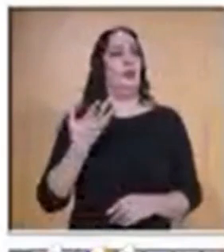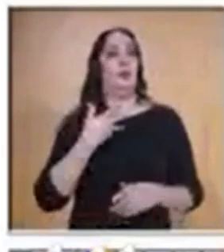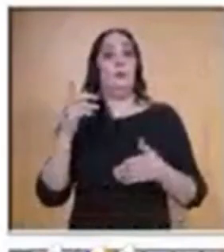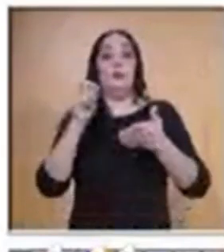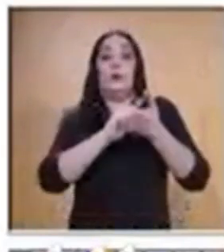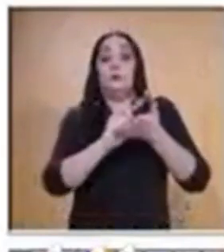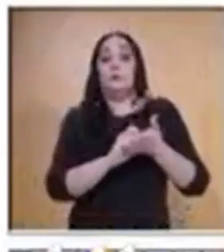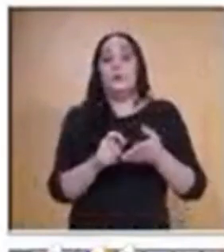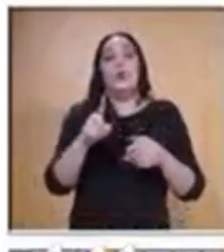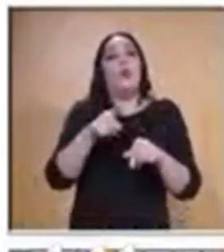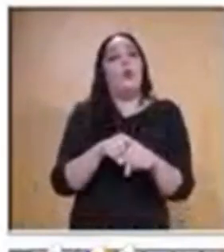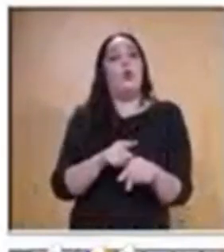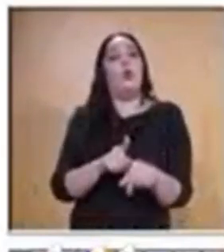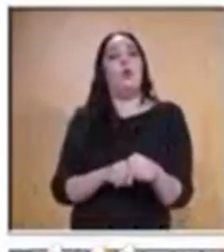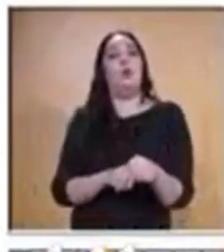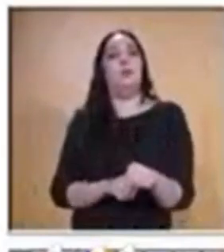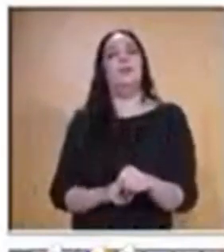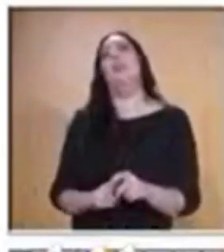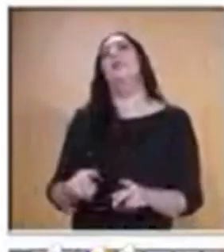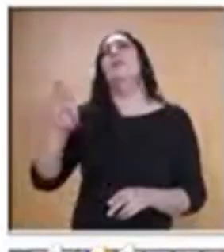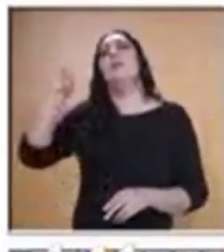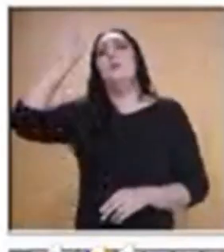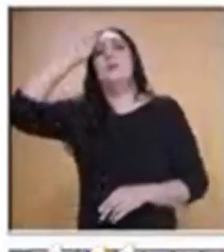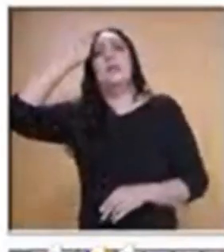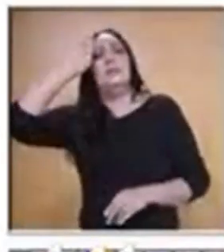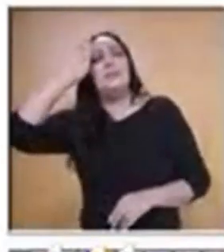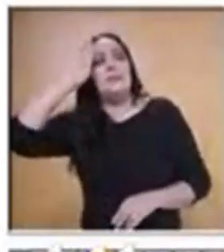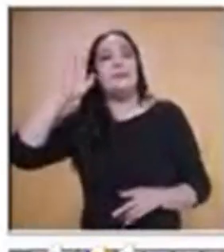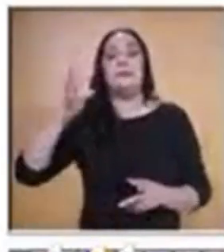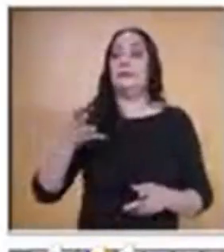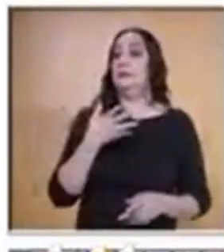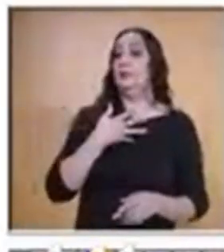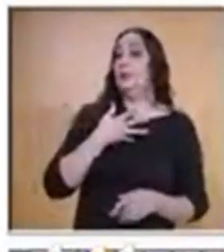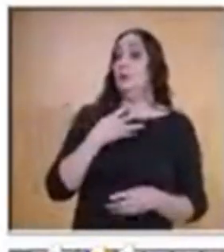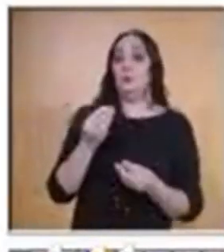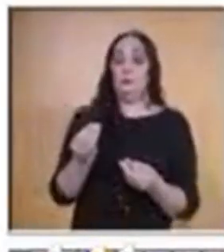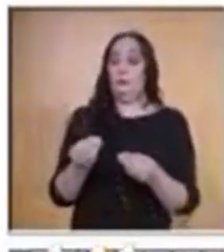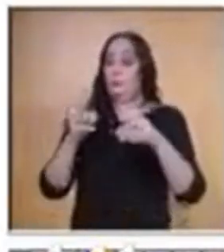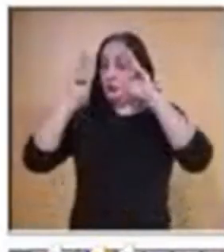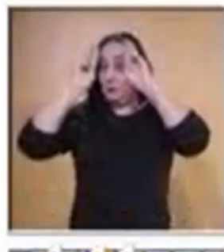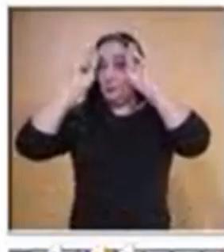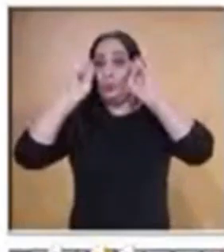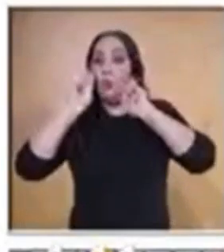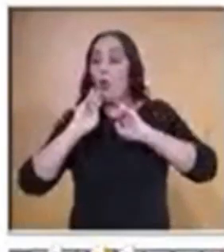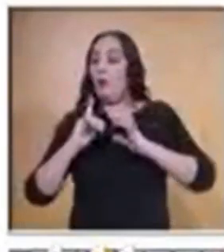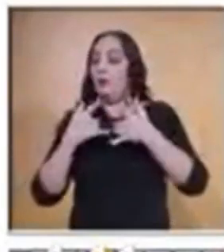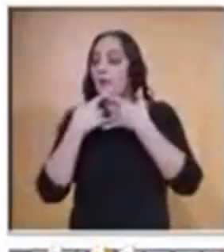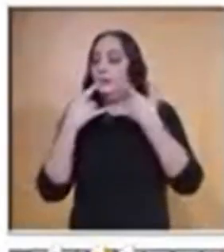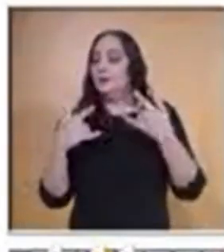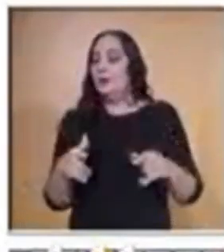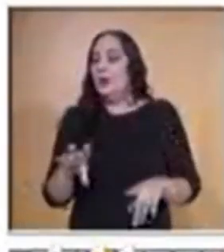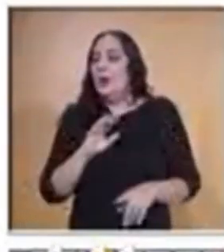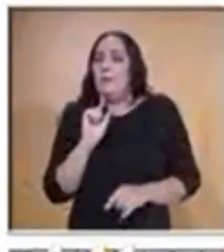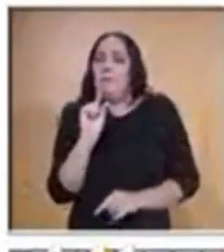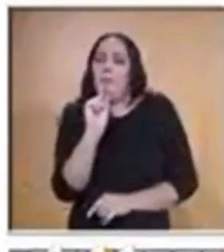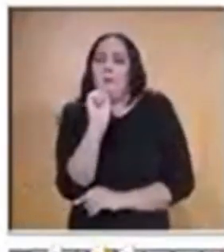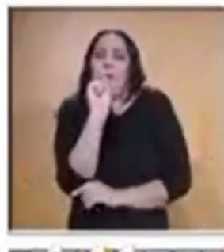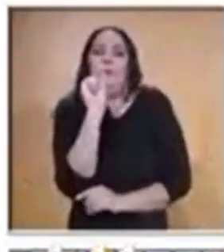los colores en lo que siguen pensando en casa. No tenemos muchas monjas en nuestra historia, así que se cierran las posibilidades,